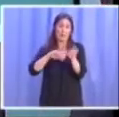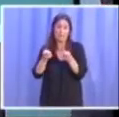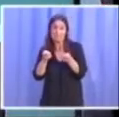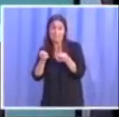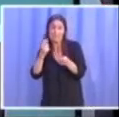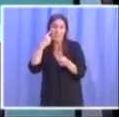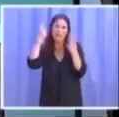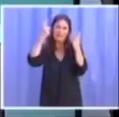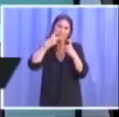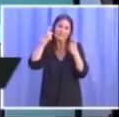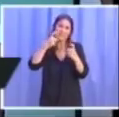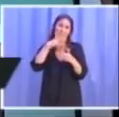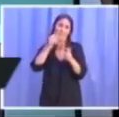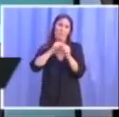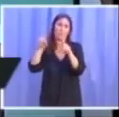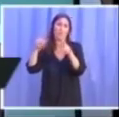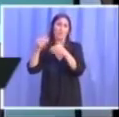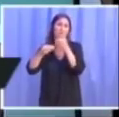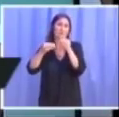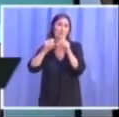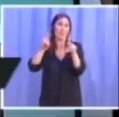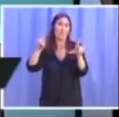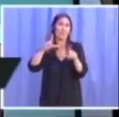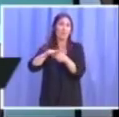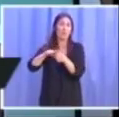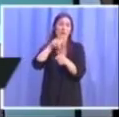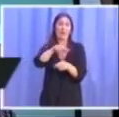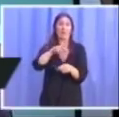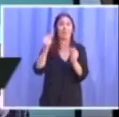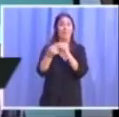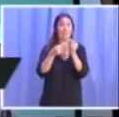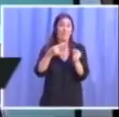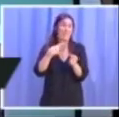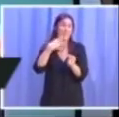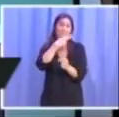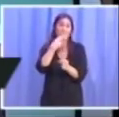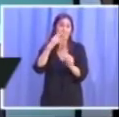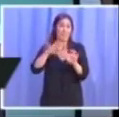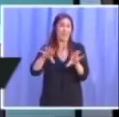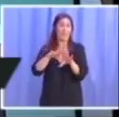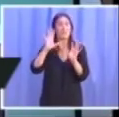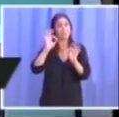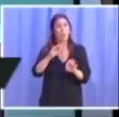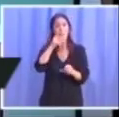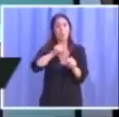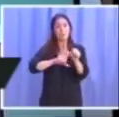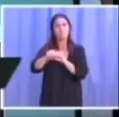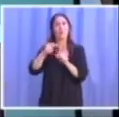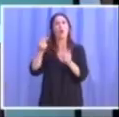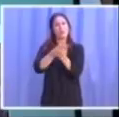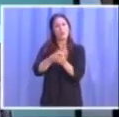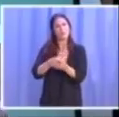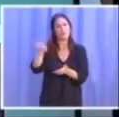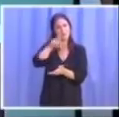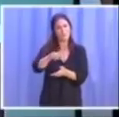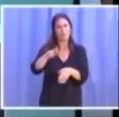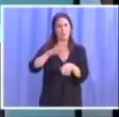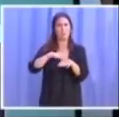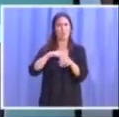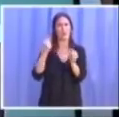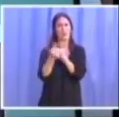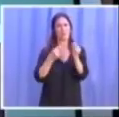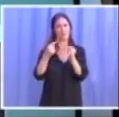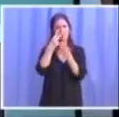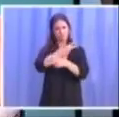hacer algo que se hace desde muchas televisiones locales y es repetir este debate en los próximos días para que todos los granadinos puedan ver hoy al Granada y el debate